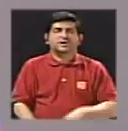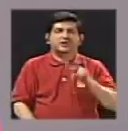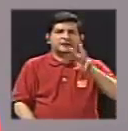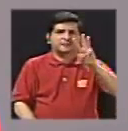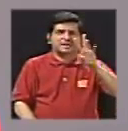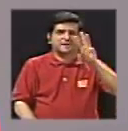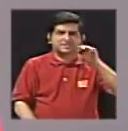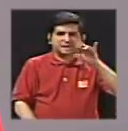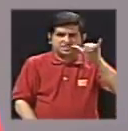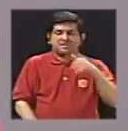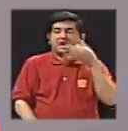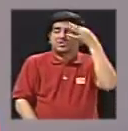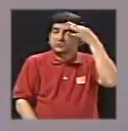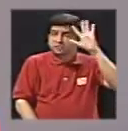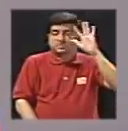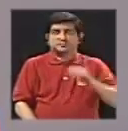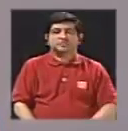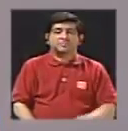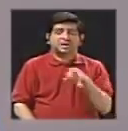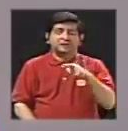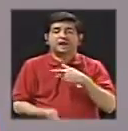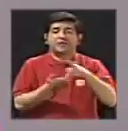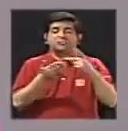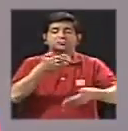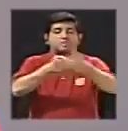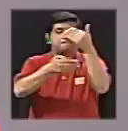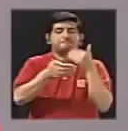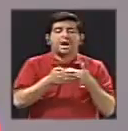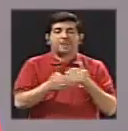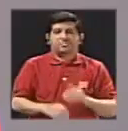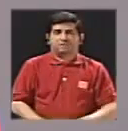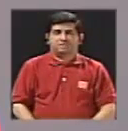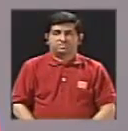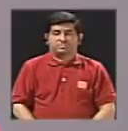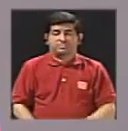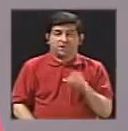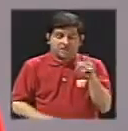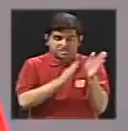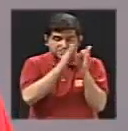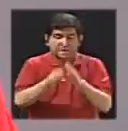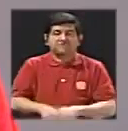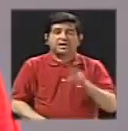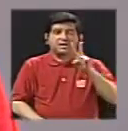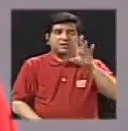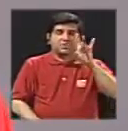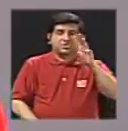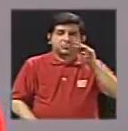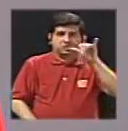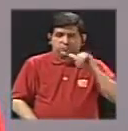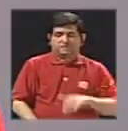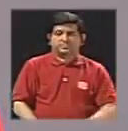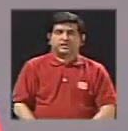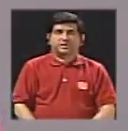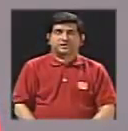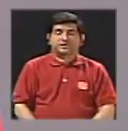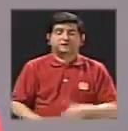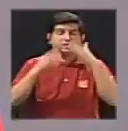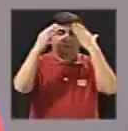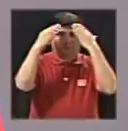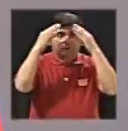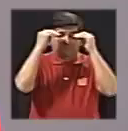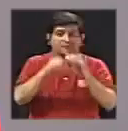de mayo se supone que van a hacer un adelanto del pago que está programado para el 28 de mayo. Nos han